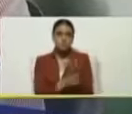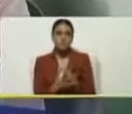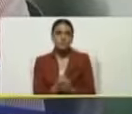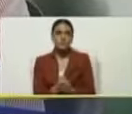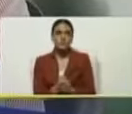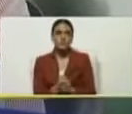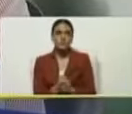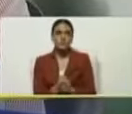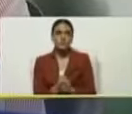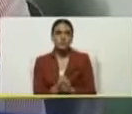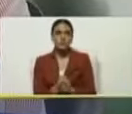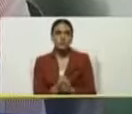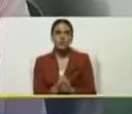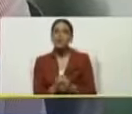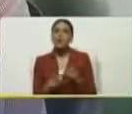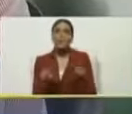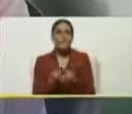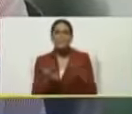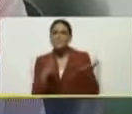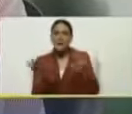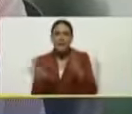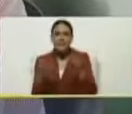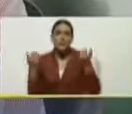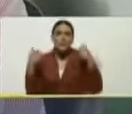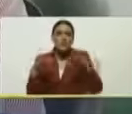una instancia parecida a los CLAP